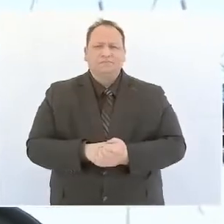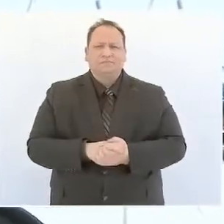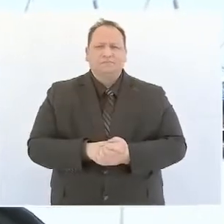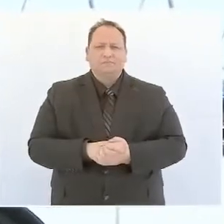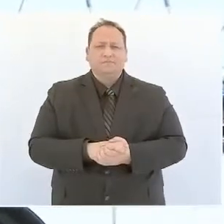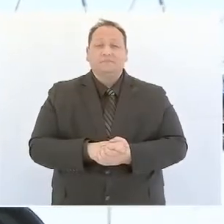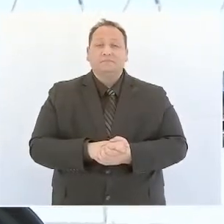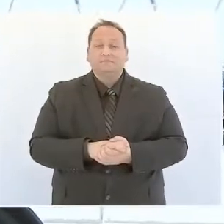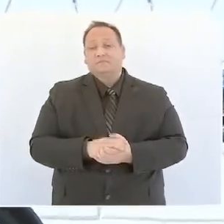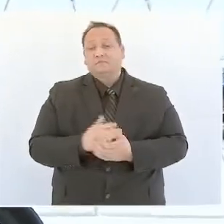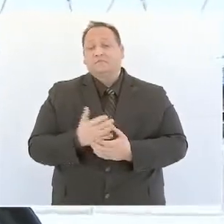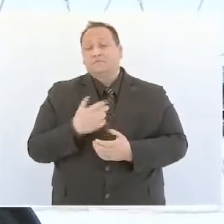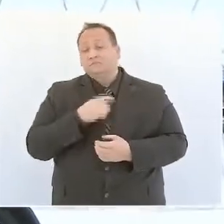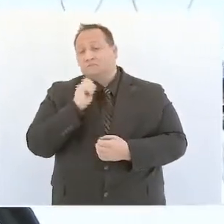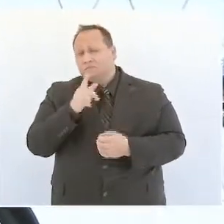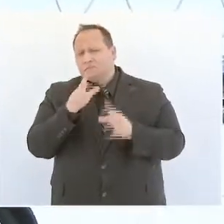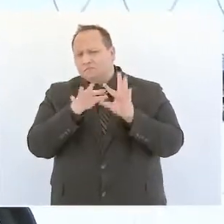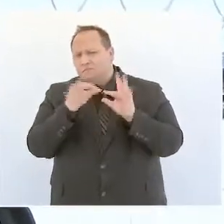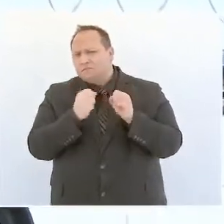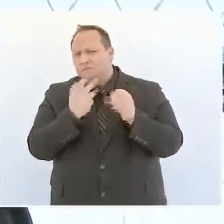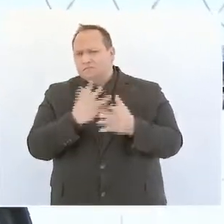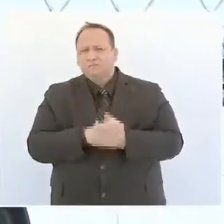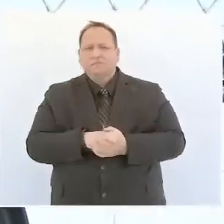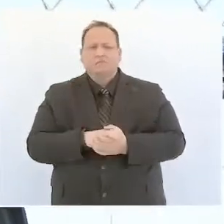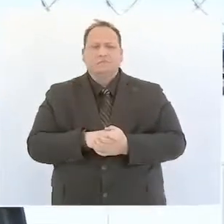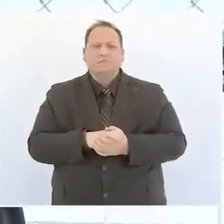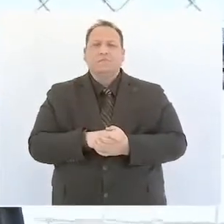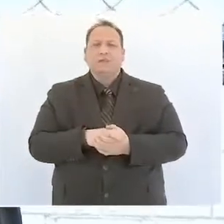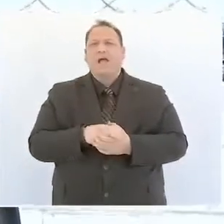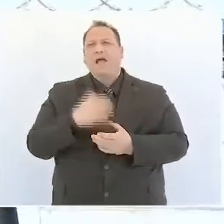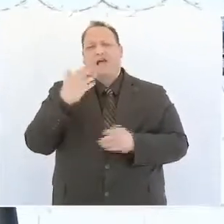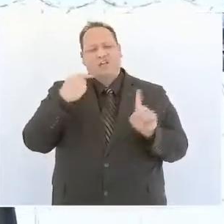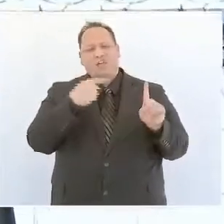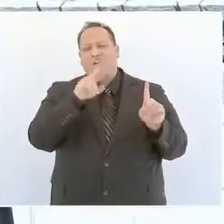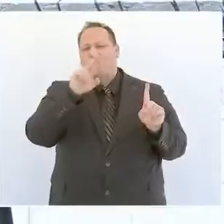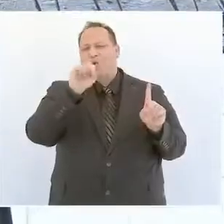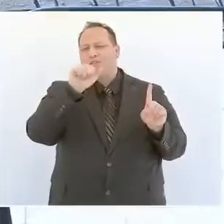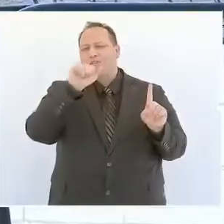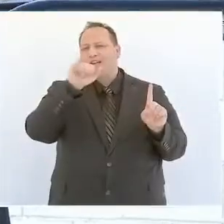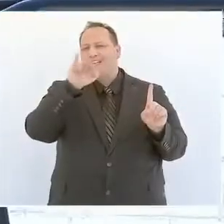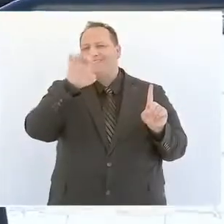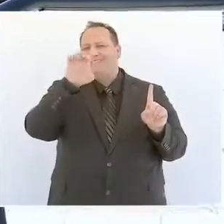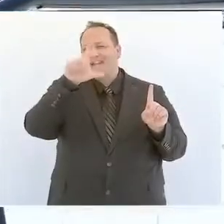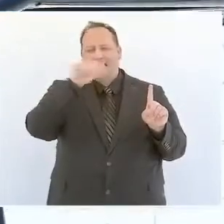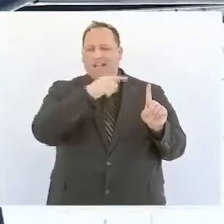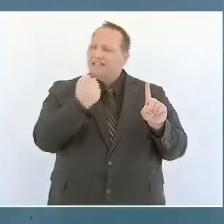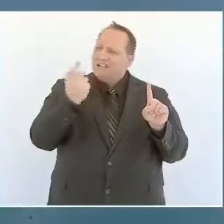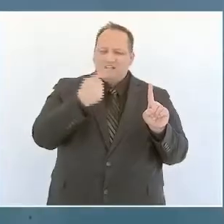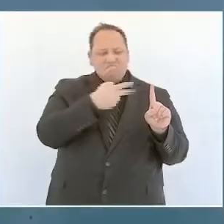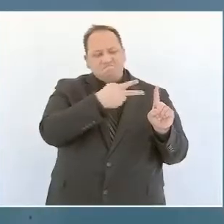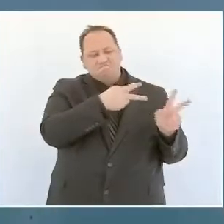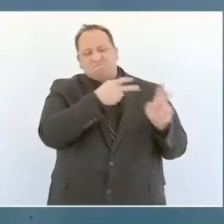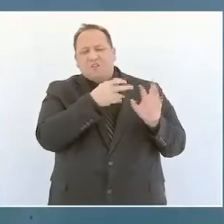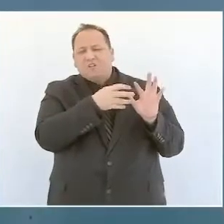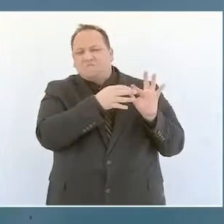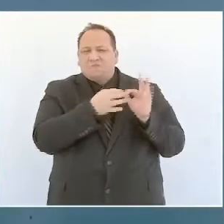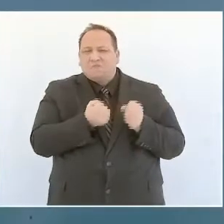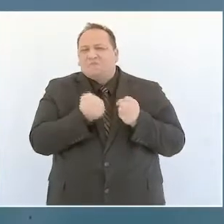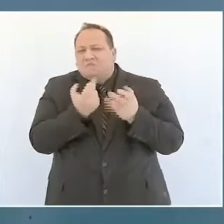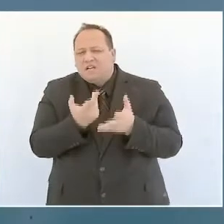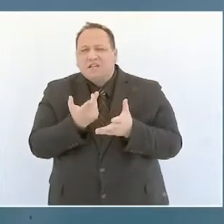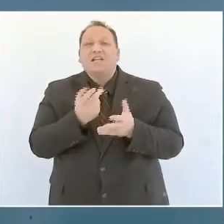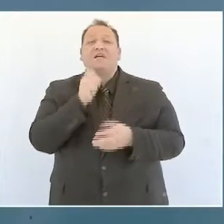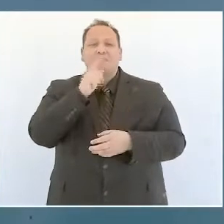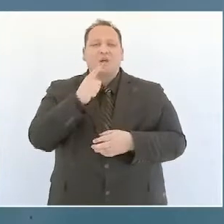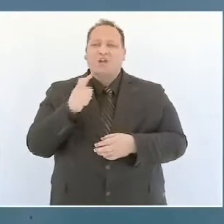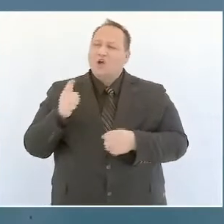y suscribo el discurso de Rosa Isela, y también yo agradezco